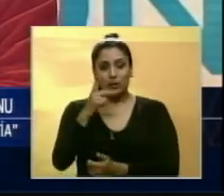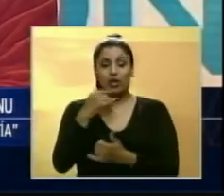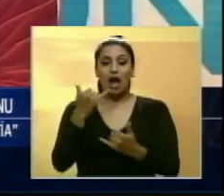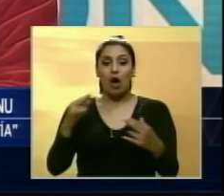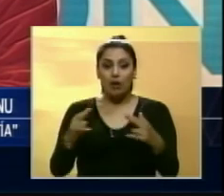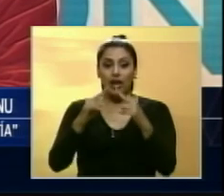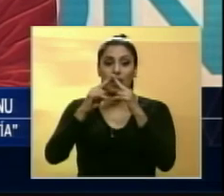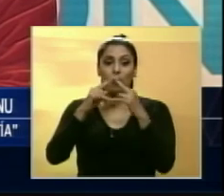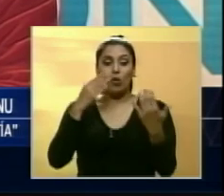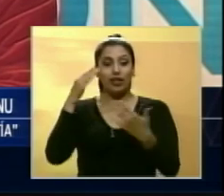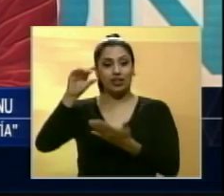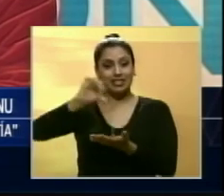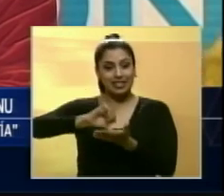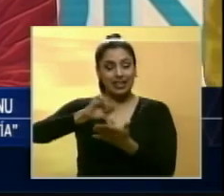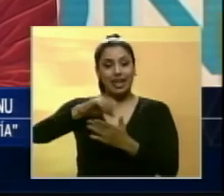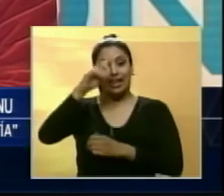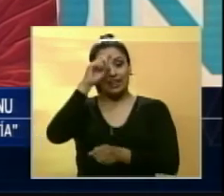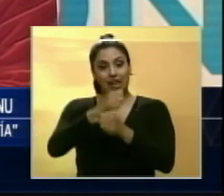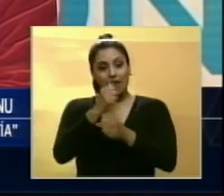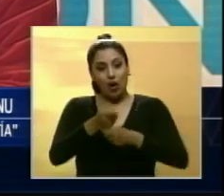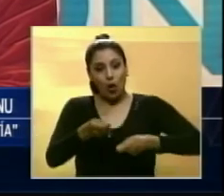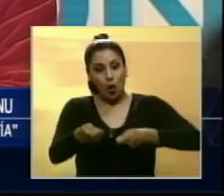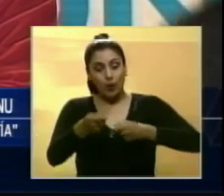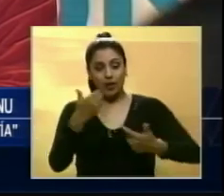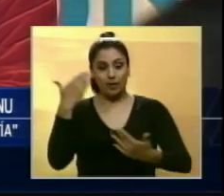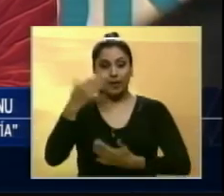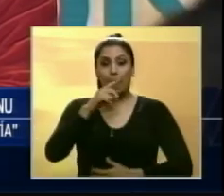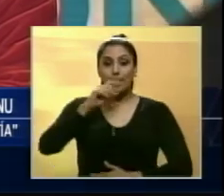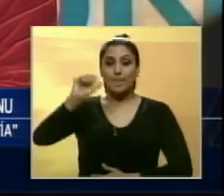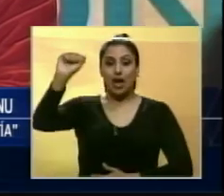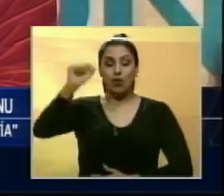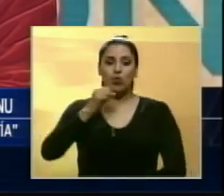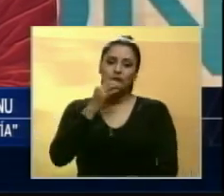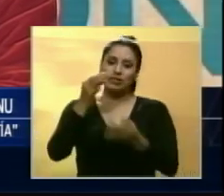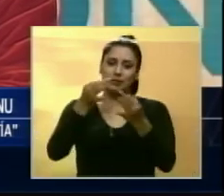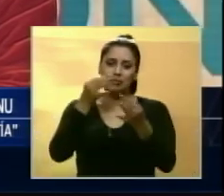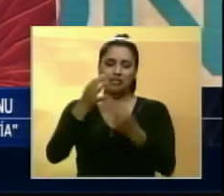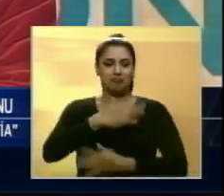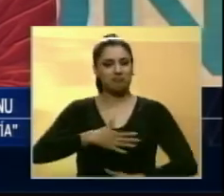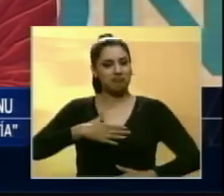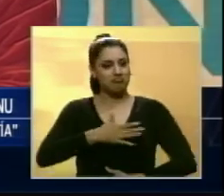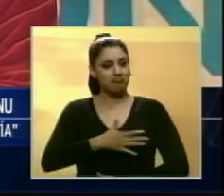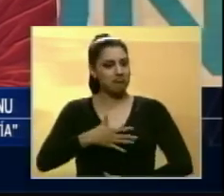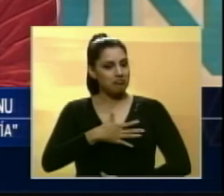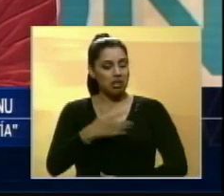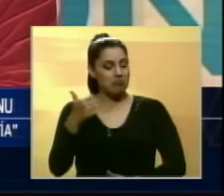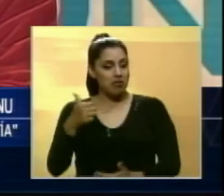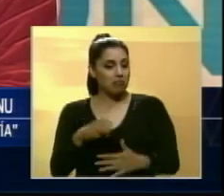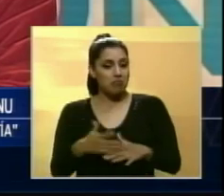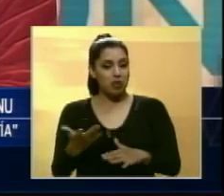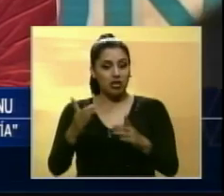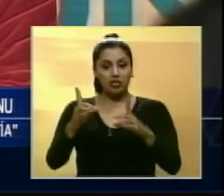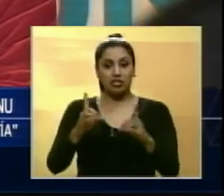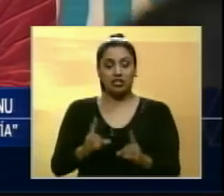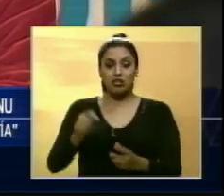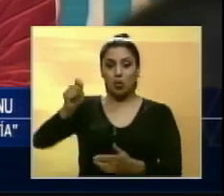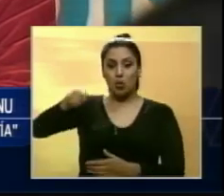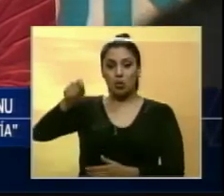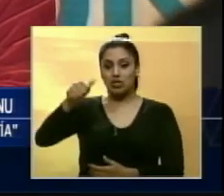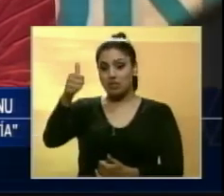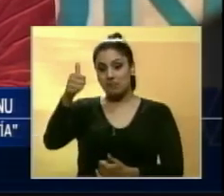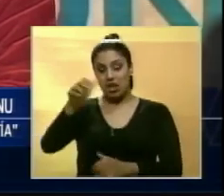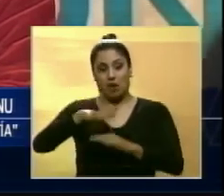un encuentro con centrales obreras oficialistas, el presidente Nicolás Maduro expresó su satisfacción debido a la decisión del TCJ